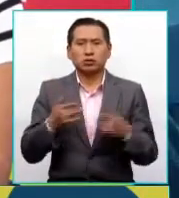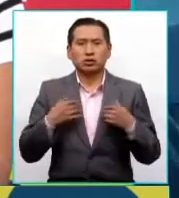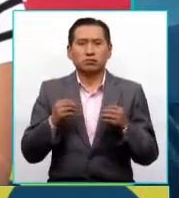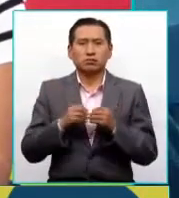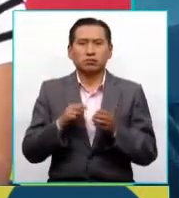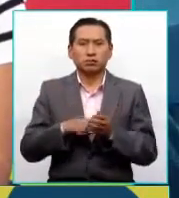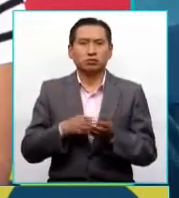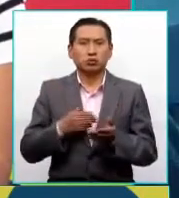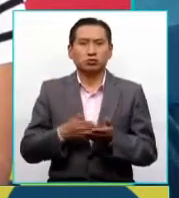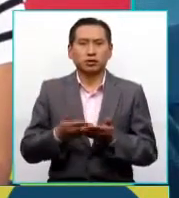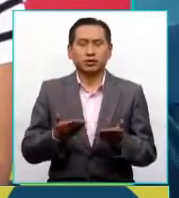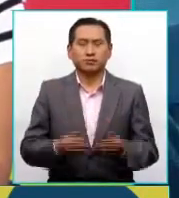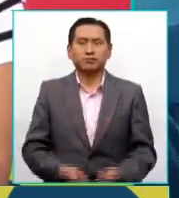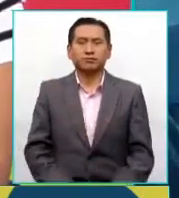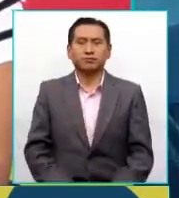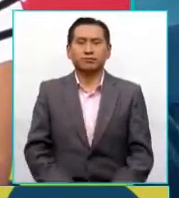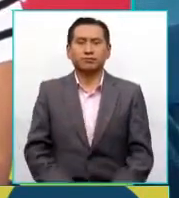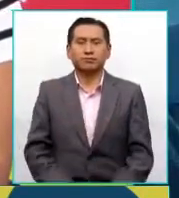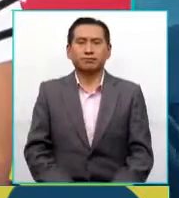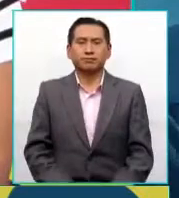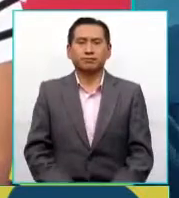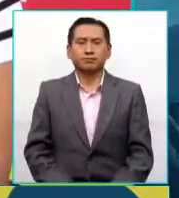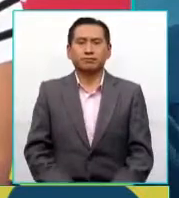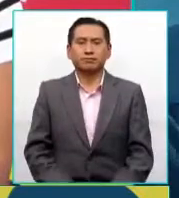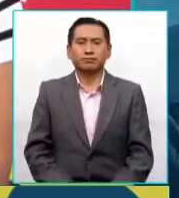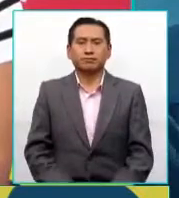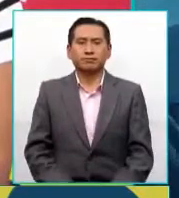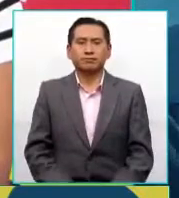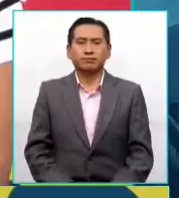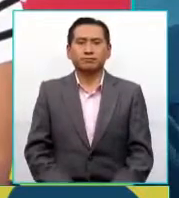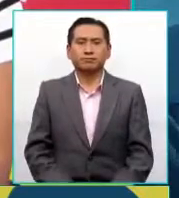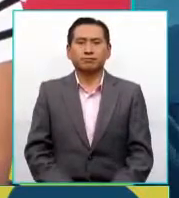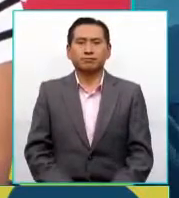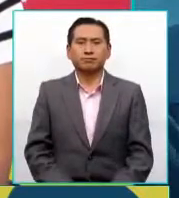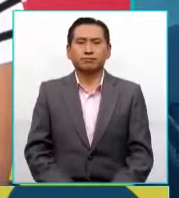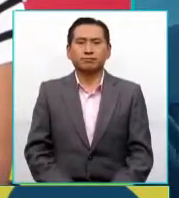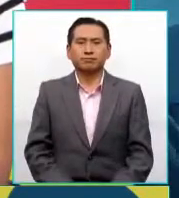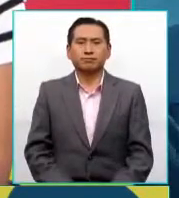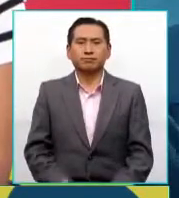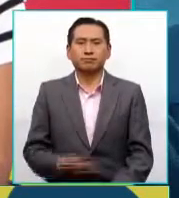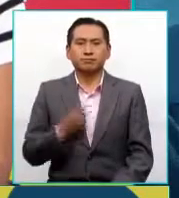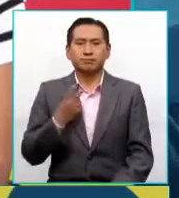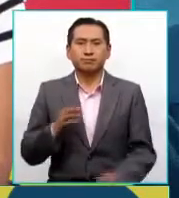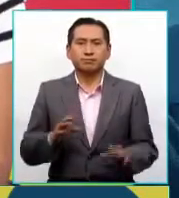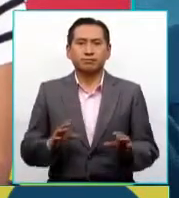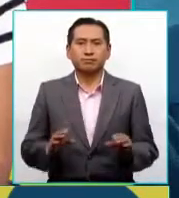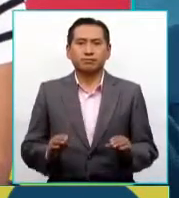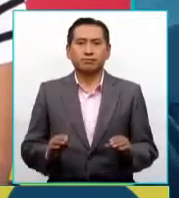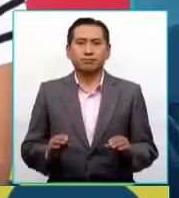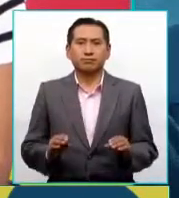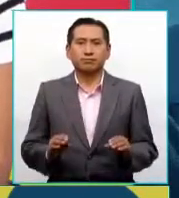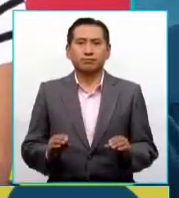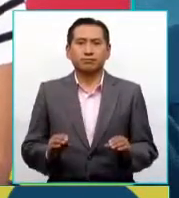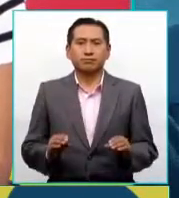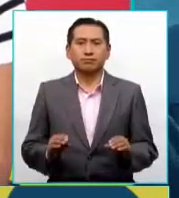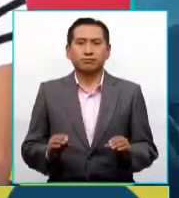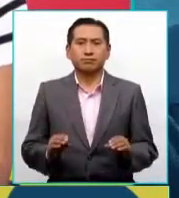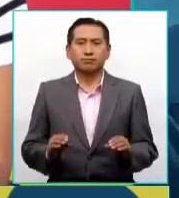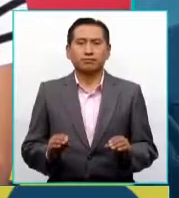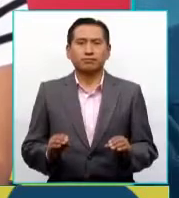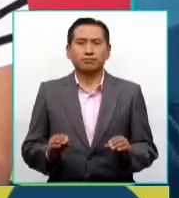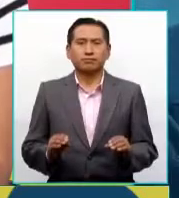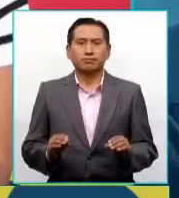tu propuesta artística. Buenísimo. Bueno, yo vengo de las tablas, estudié actuación, soy básicamente